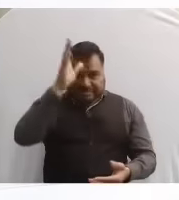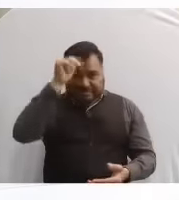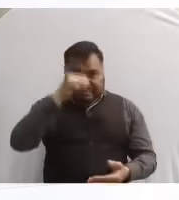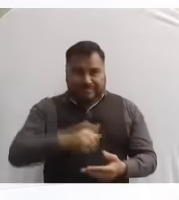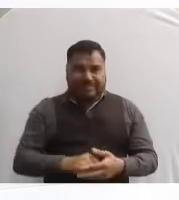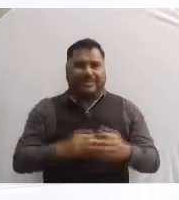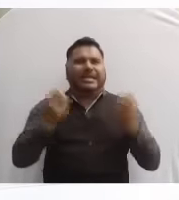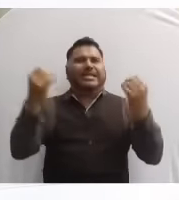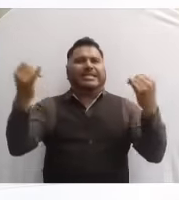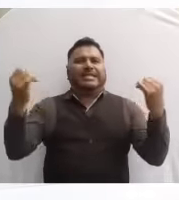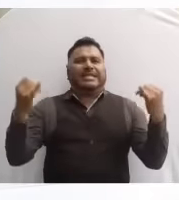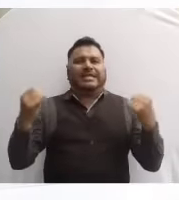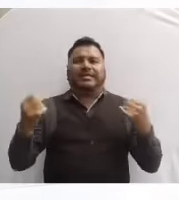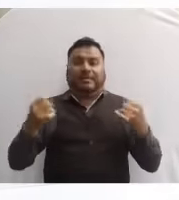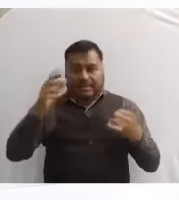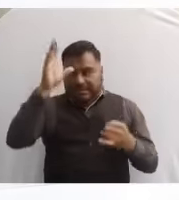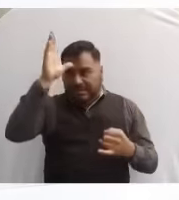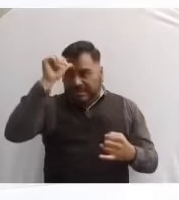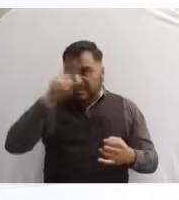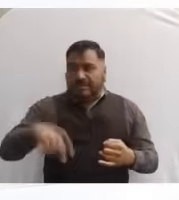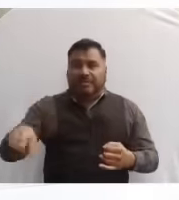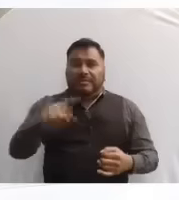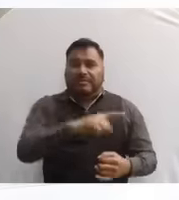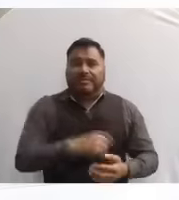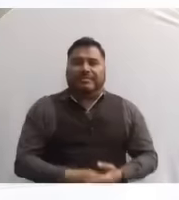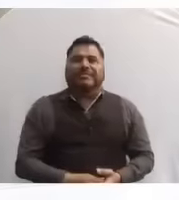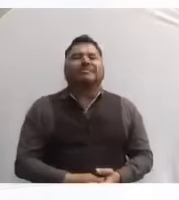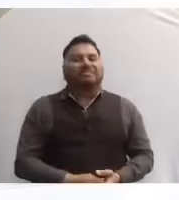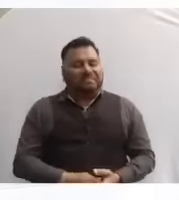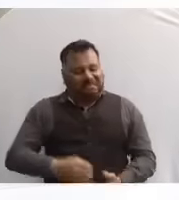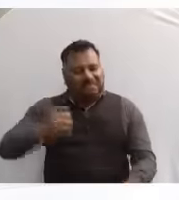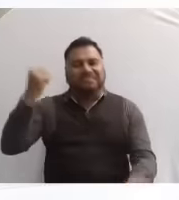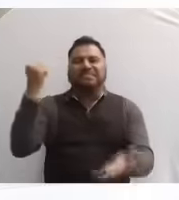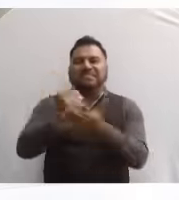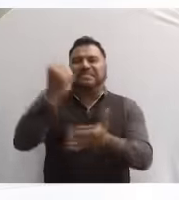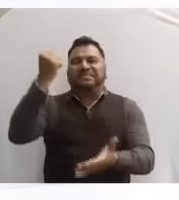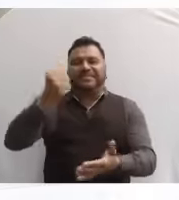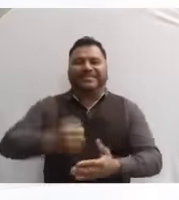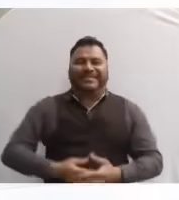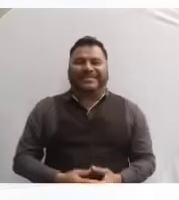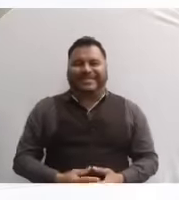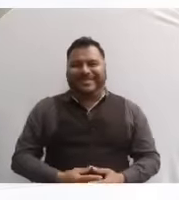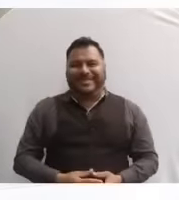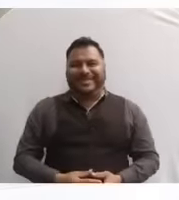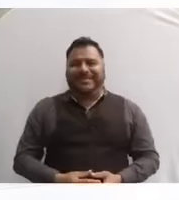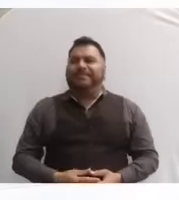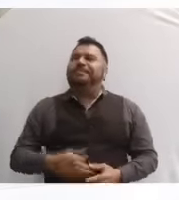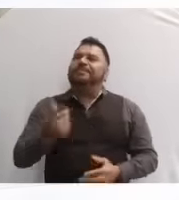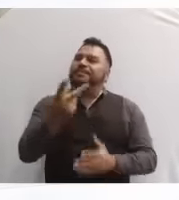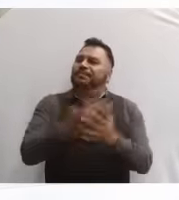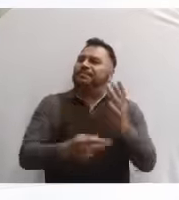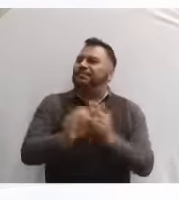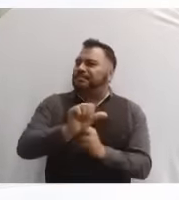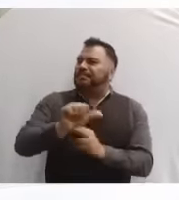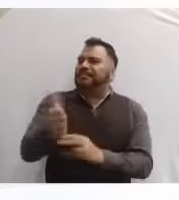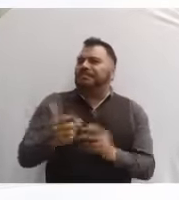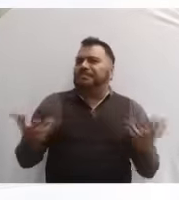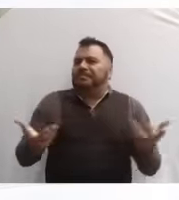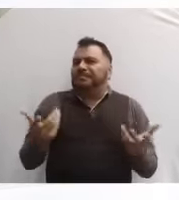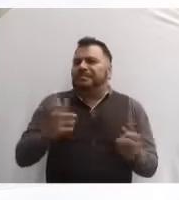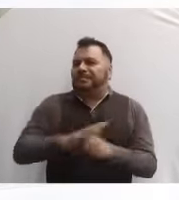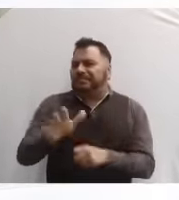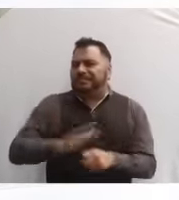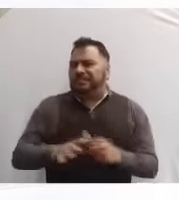¿Quién está de acuerdo? Aprobado. ¿Qué otro programa vamos a hacer?